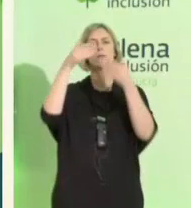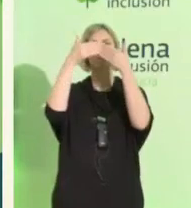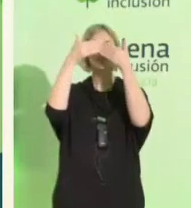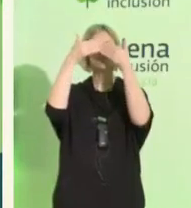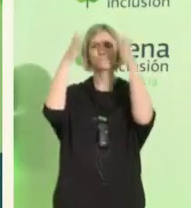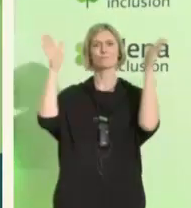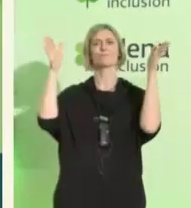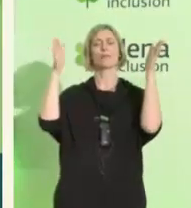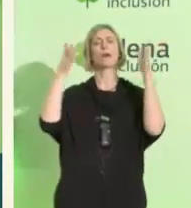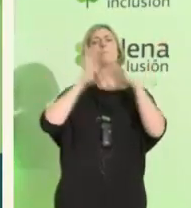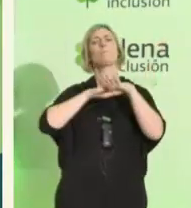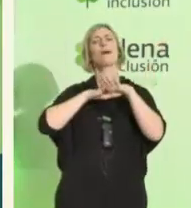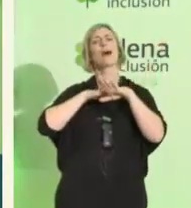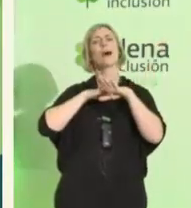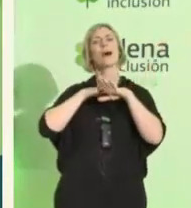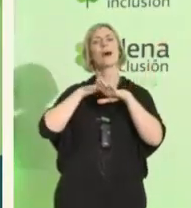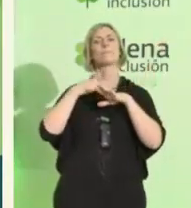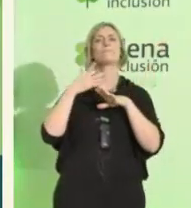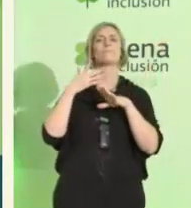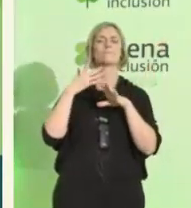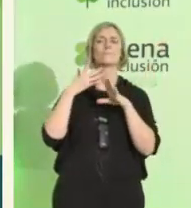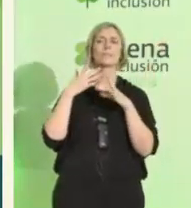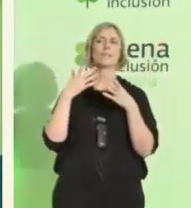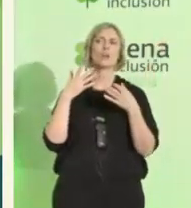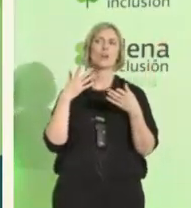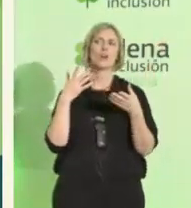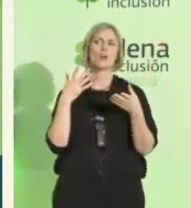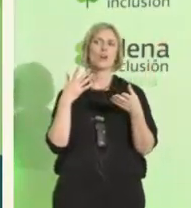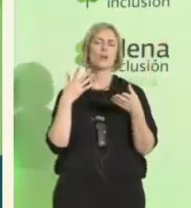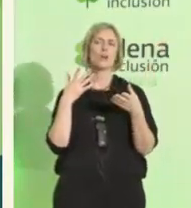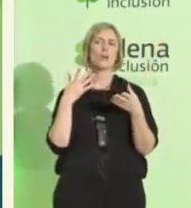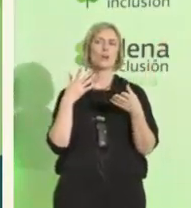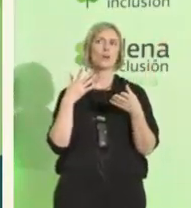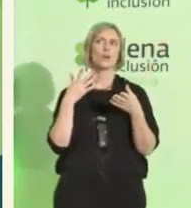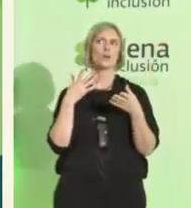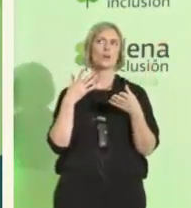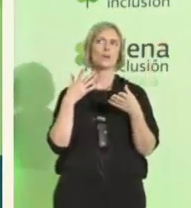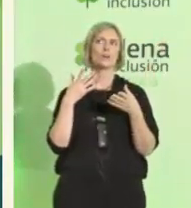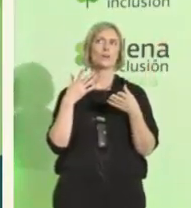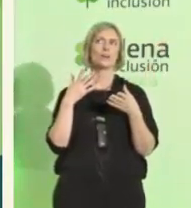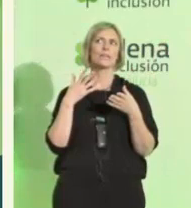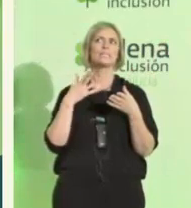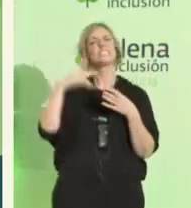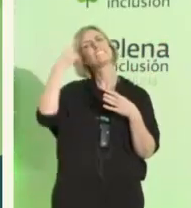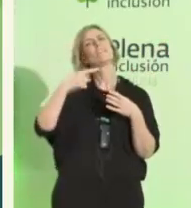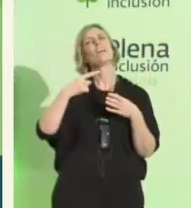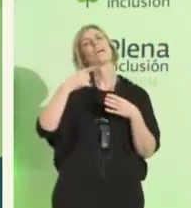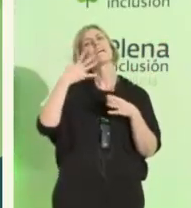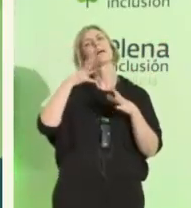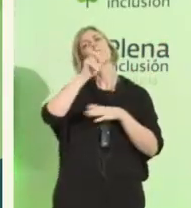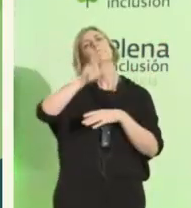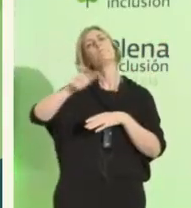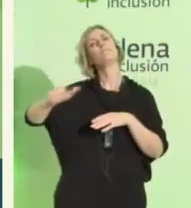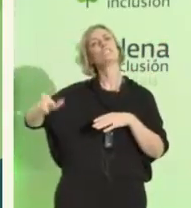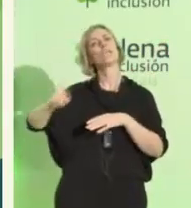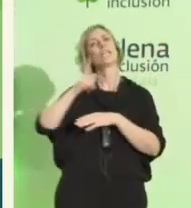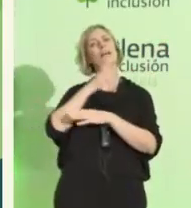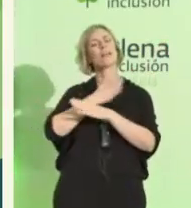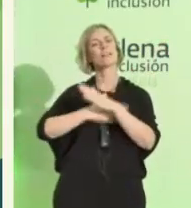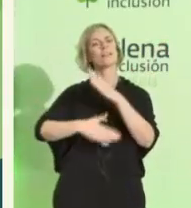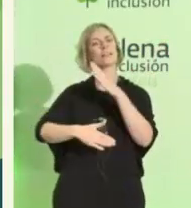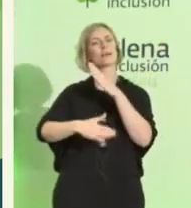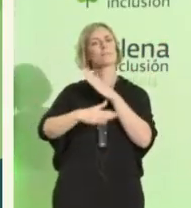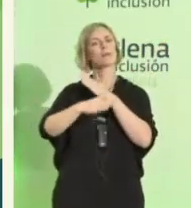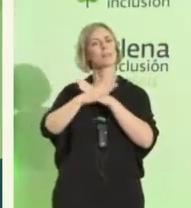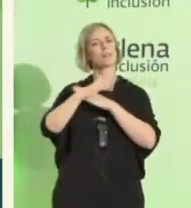comprender que después Ah bueno que a pesar una discapacidad nos cuesta después lo